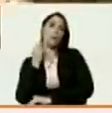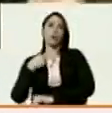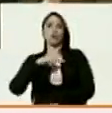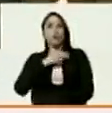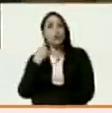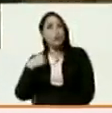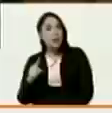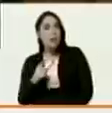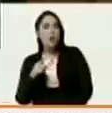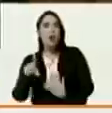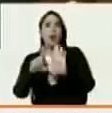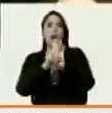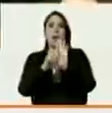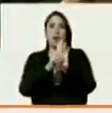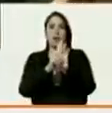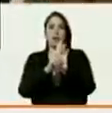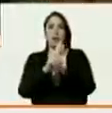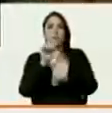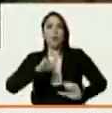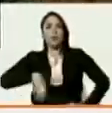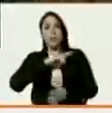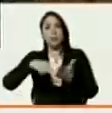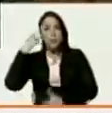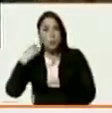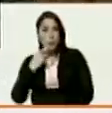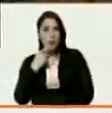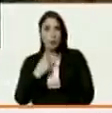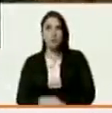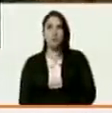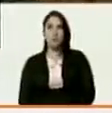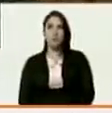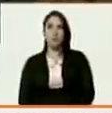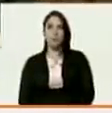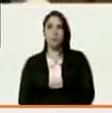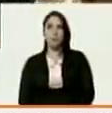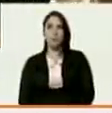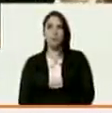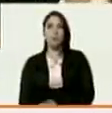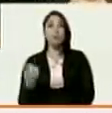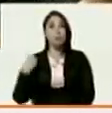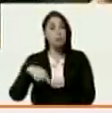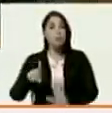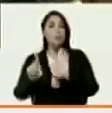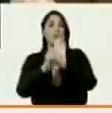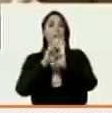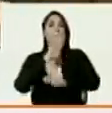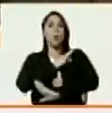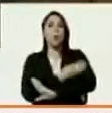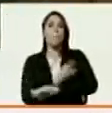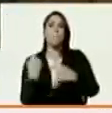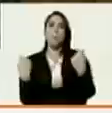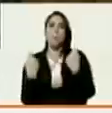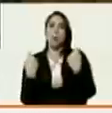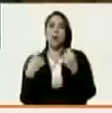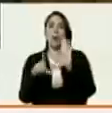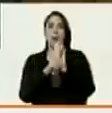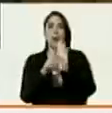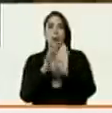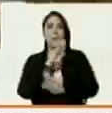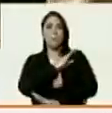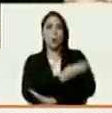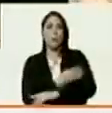tenemos la ley de la Fuerza Armada Nacional, tenemos la ley del Poder Popular, las leyes del Poder